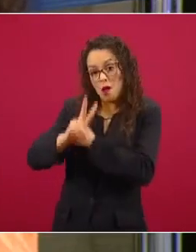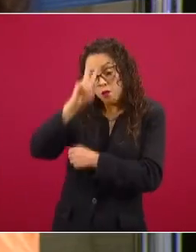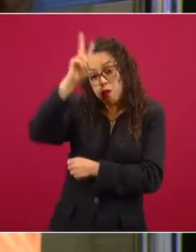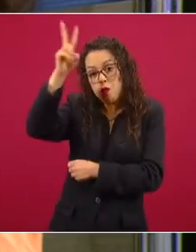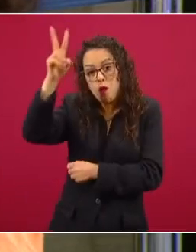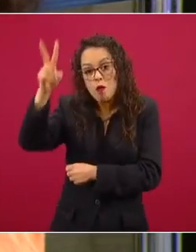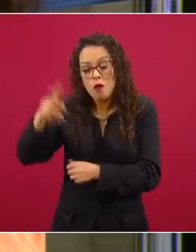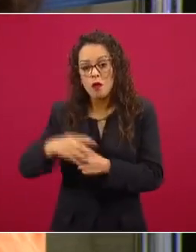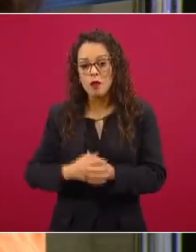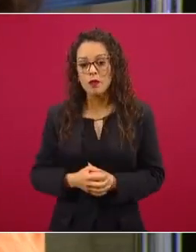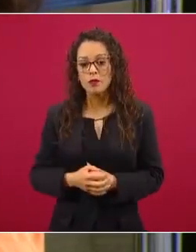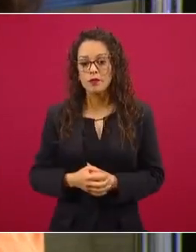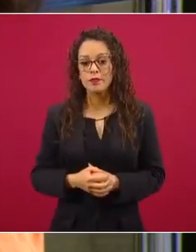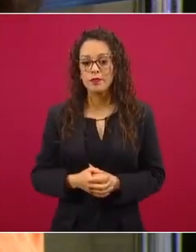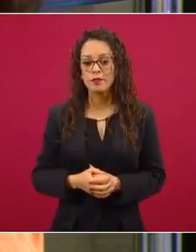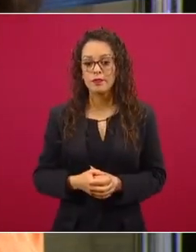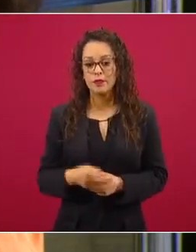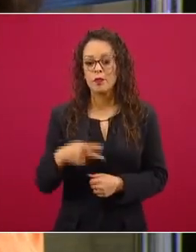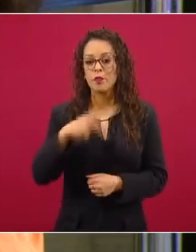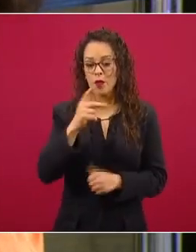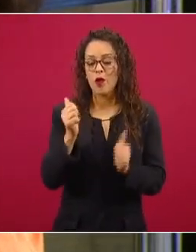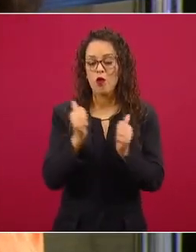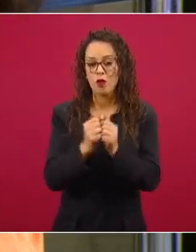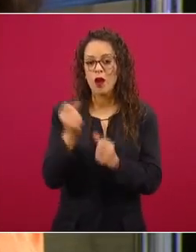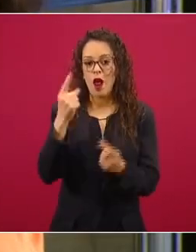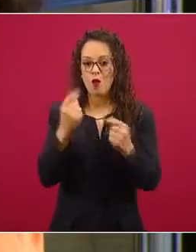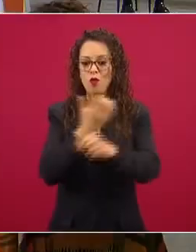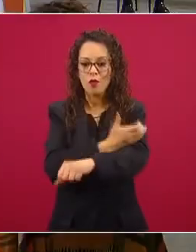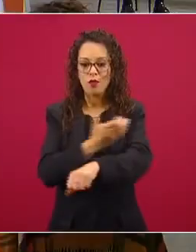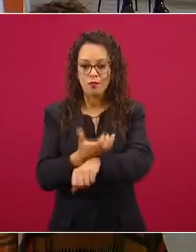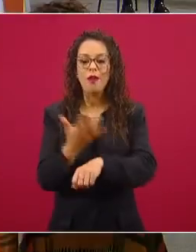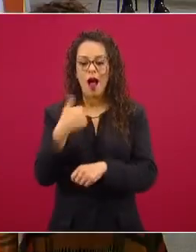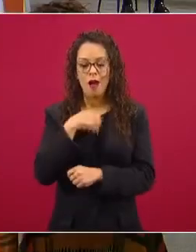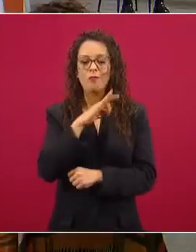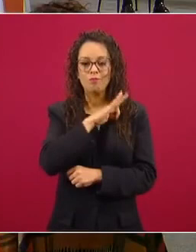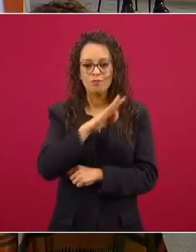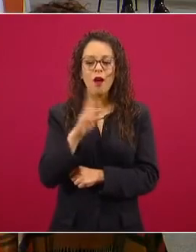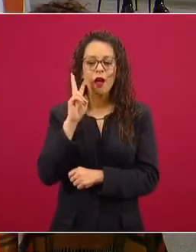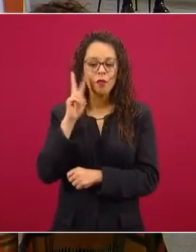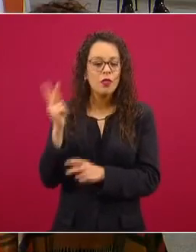con algunos colegas pudimos checar.